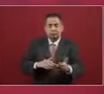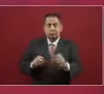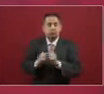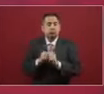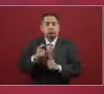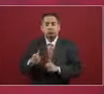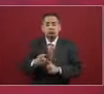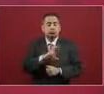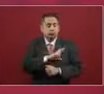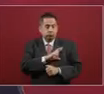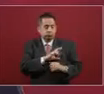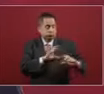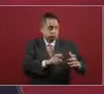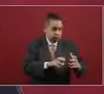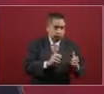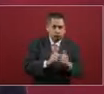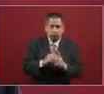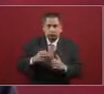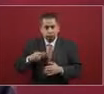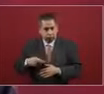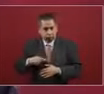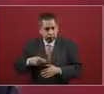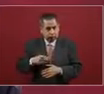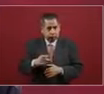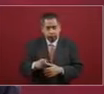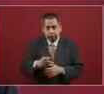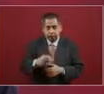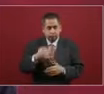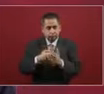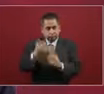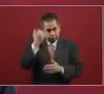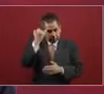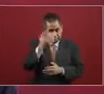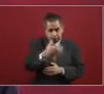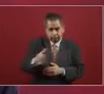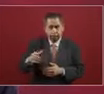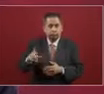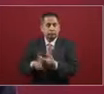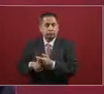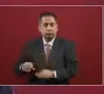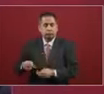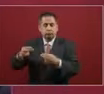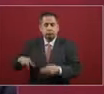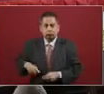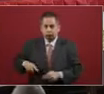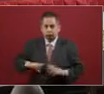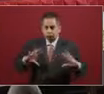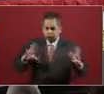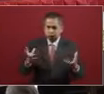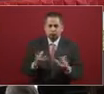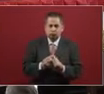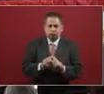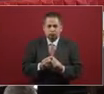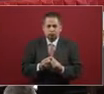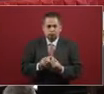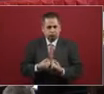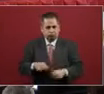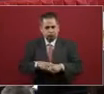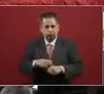sector público, el sector privado y el sector